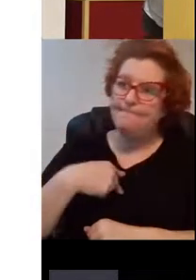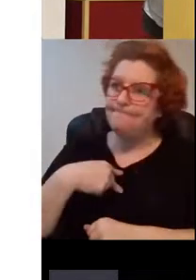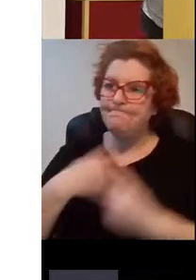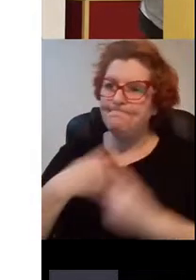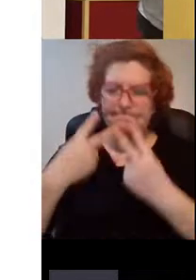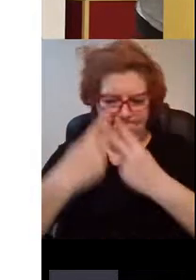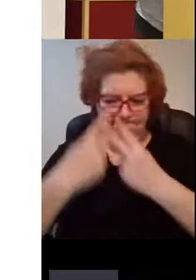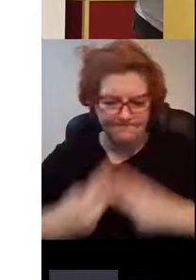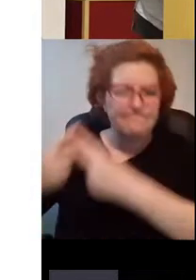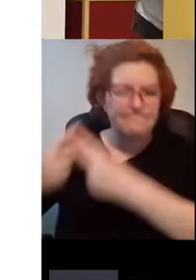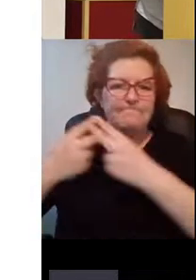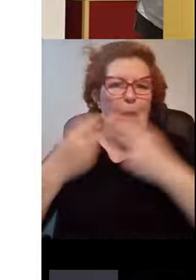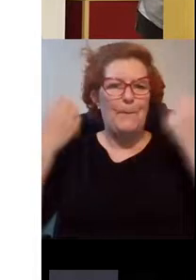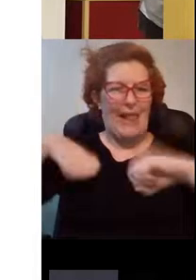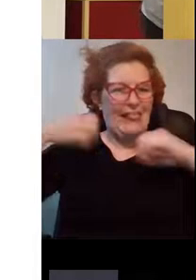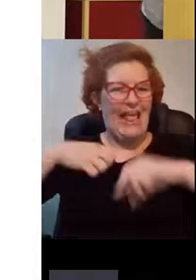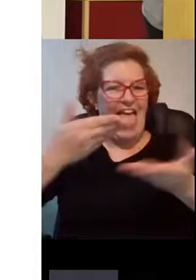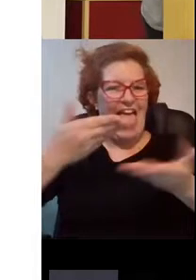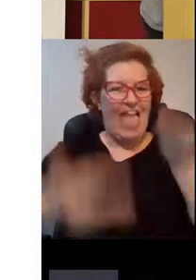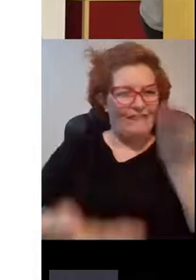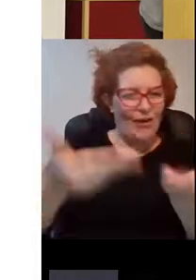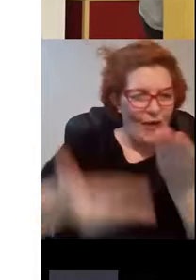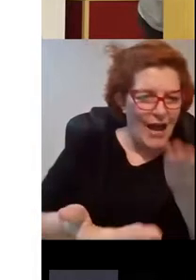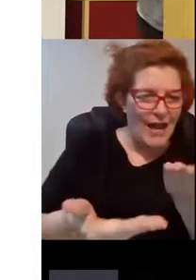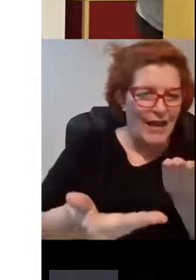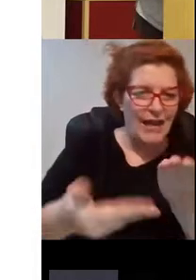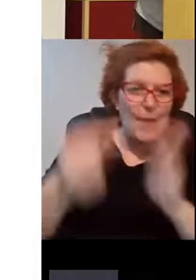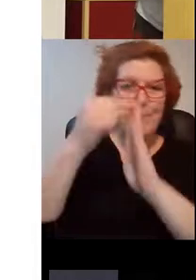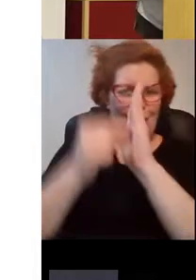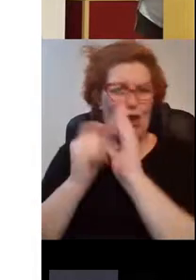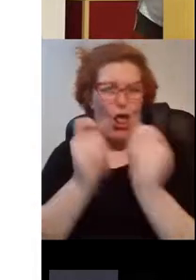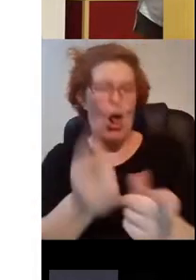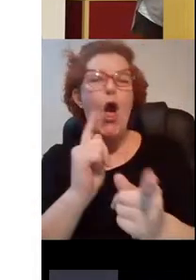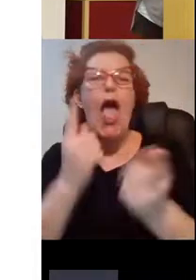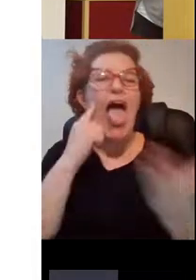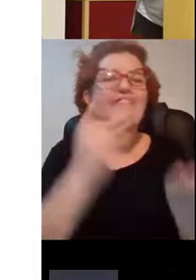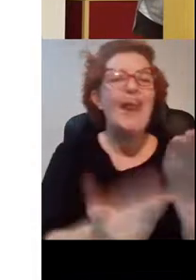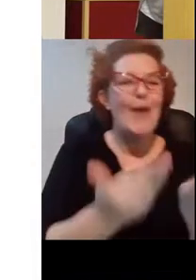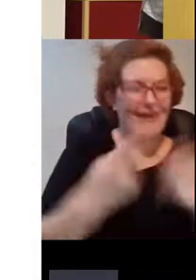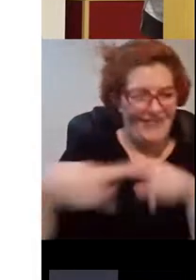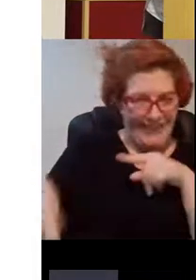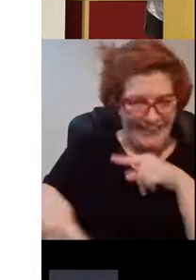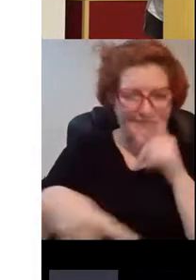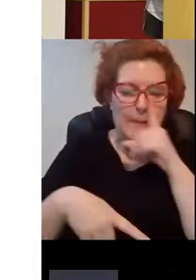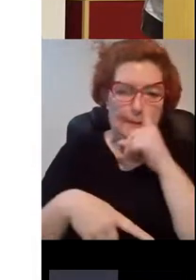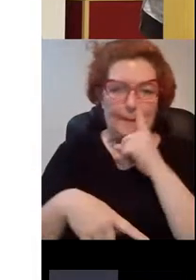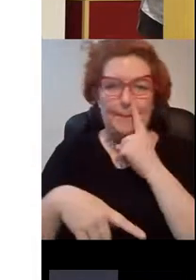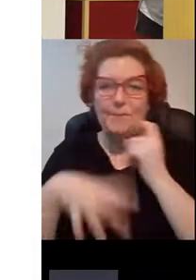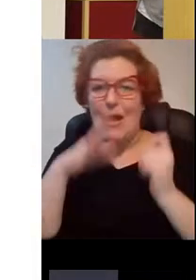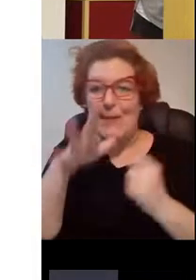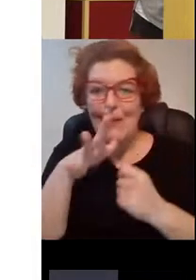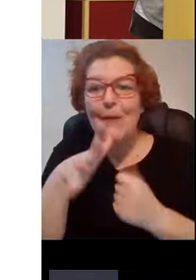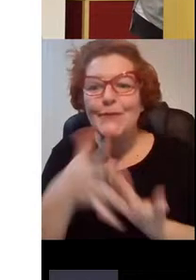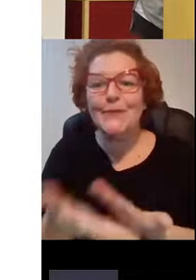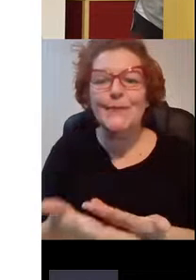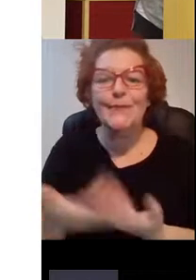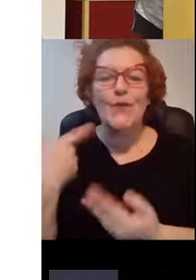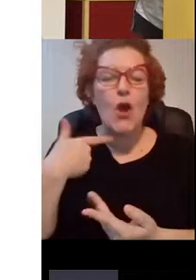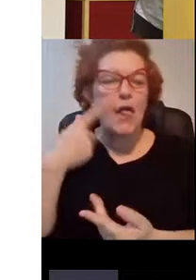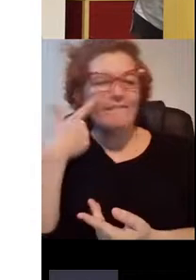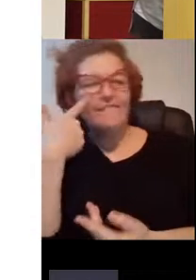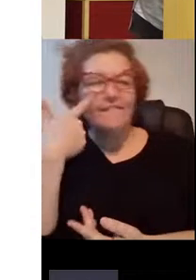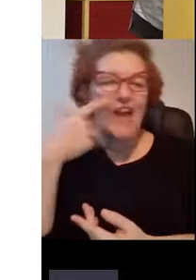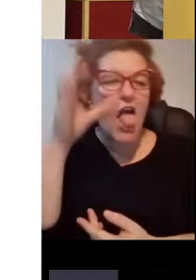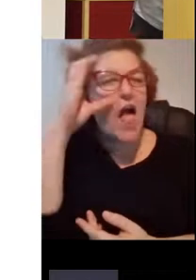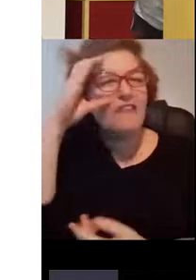evaluar las prácticas. No tanto calificar, evaluar. Por eso me fijé, intentaba observar